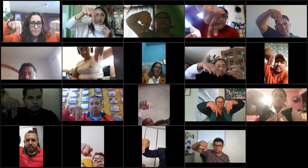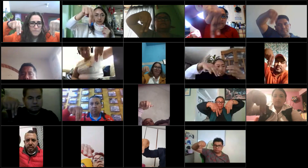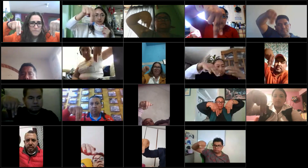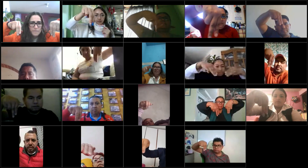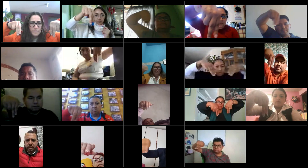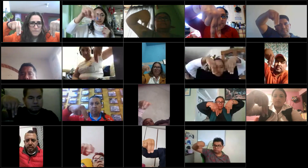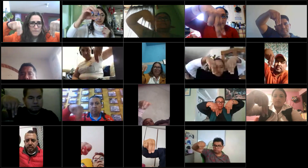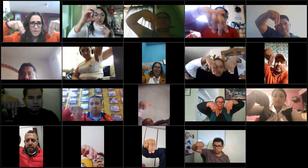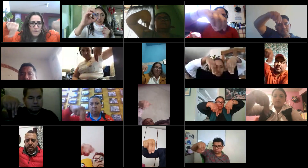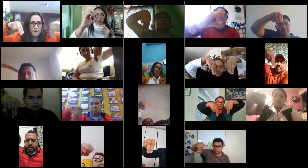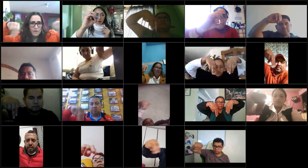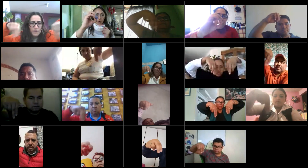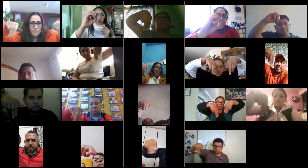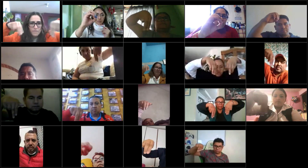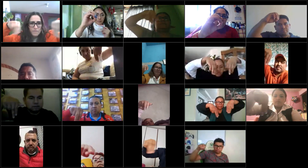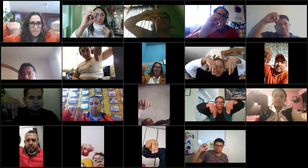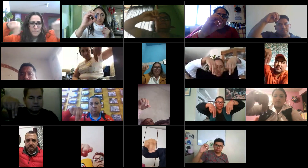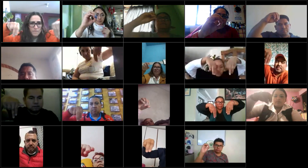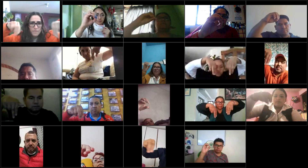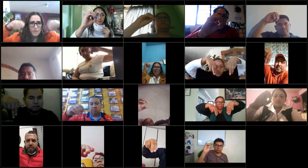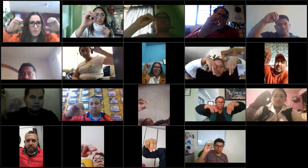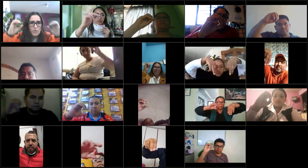Ñ. O.